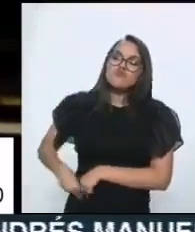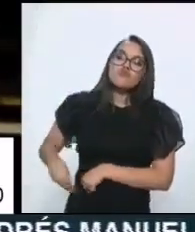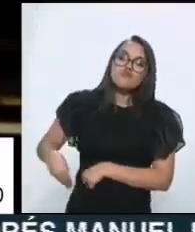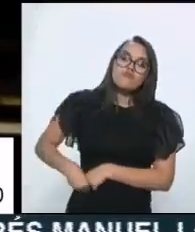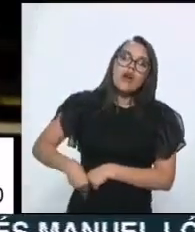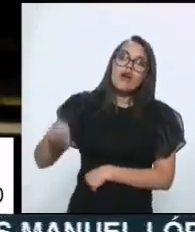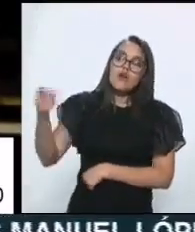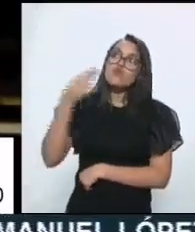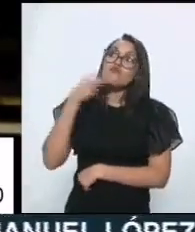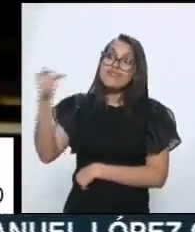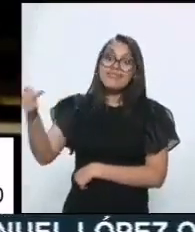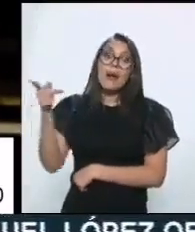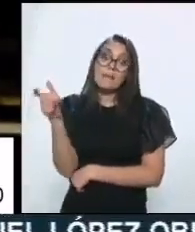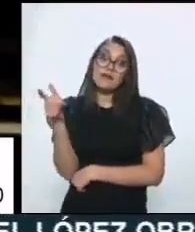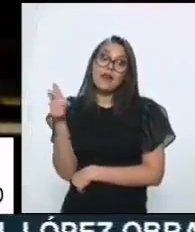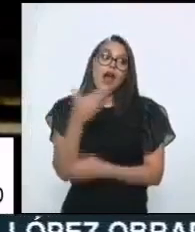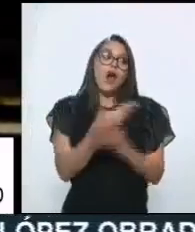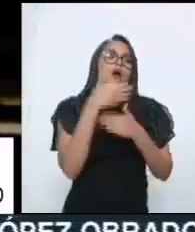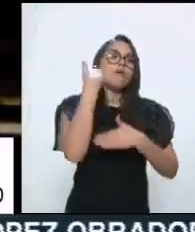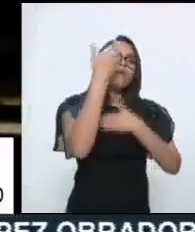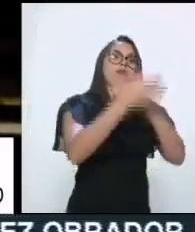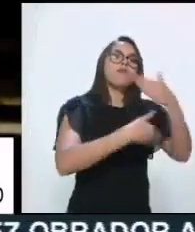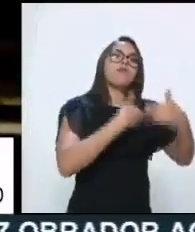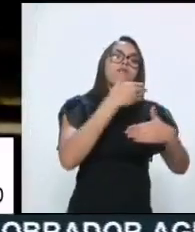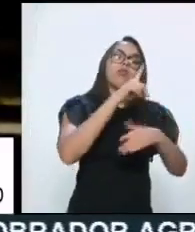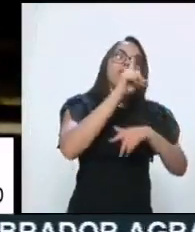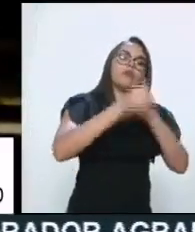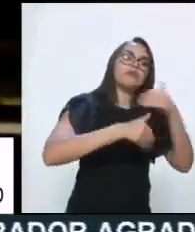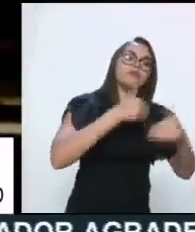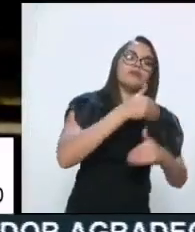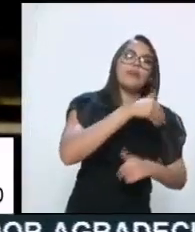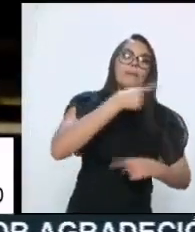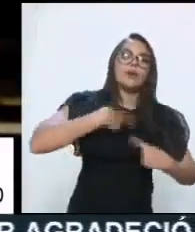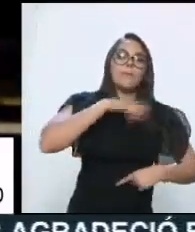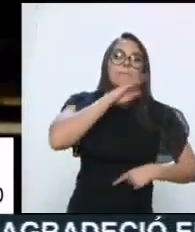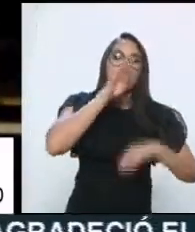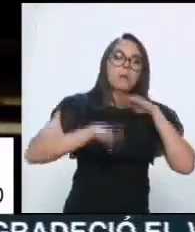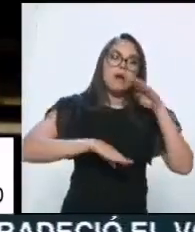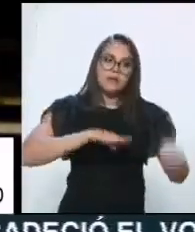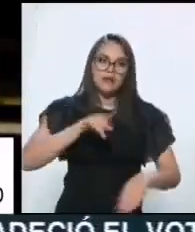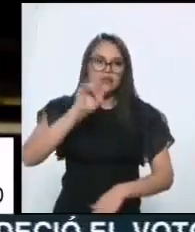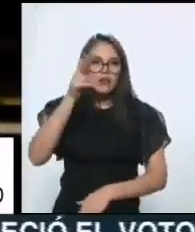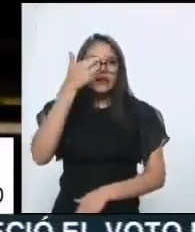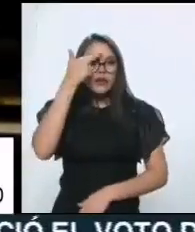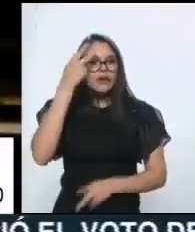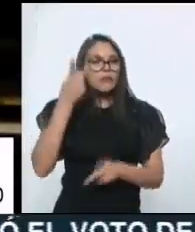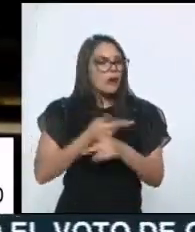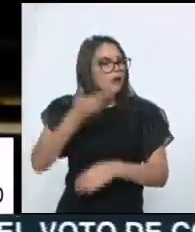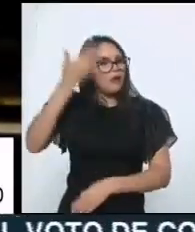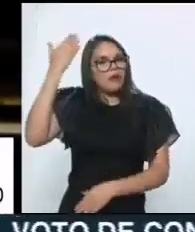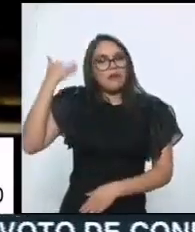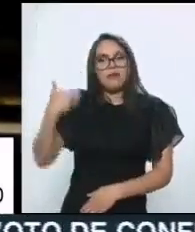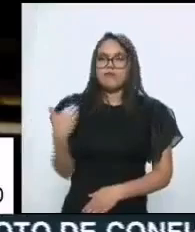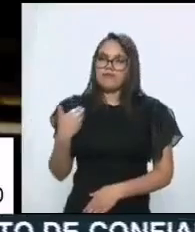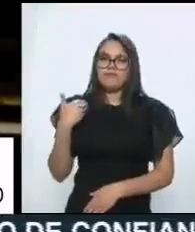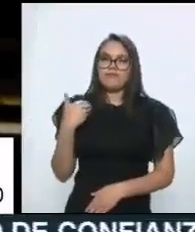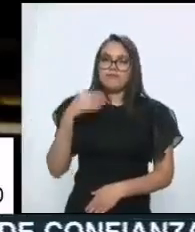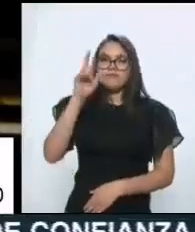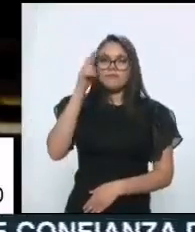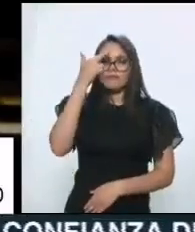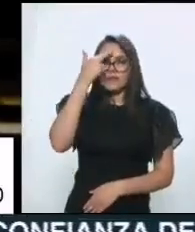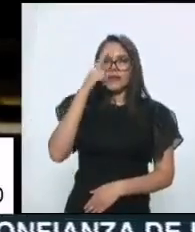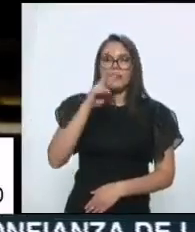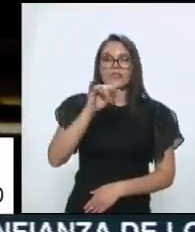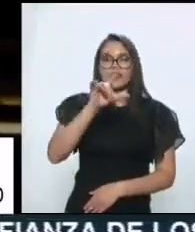utilizaron armas de estos operativos. Sabemos, hay información de que se utilizaron en la muy desafortunada, terrible, la trágica masacre de Villas